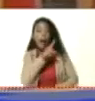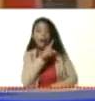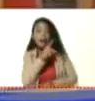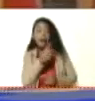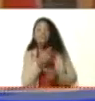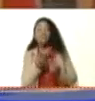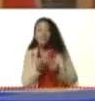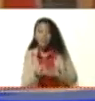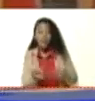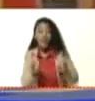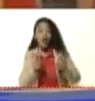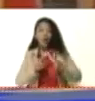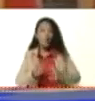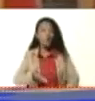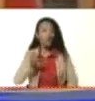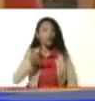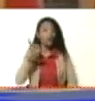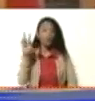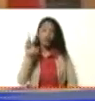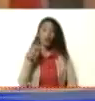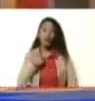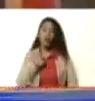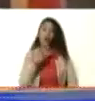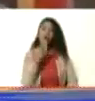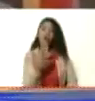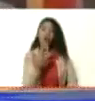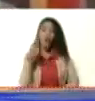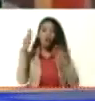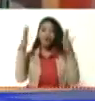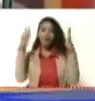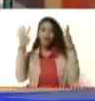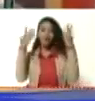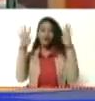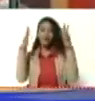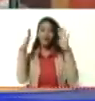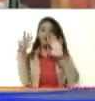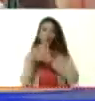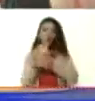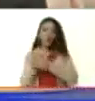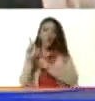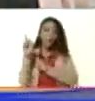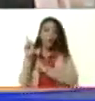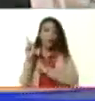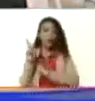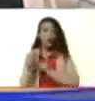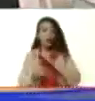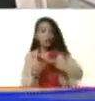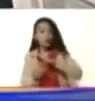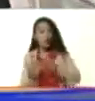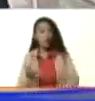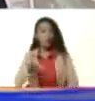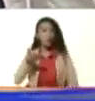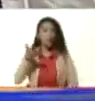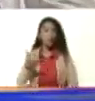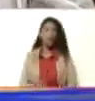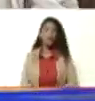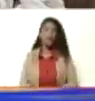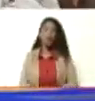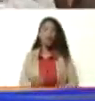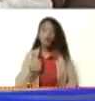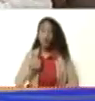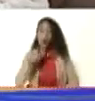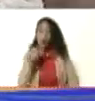baluarte de Venezuela. Yo pido un aplauso para este centro. Igualmente, lo pido